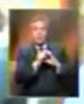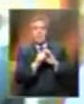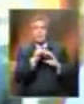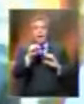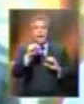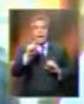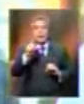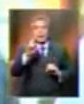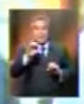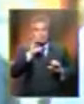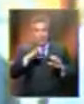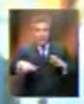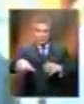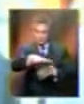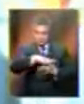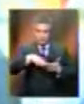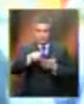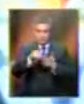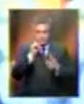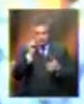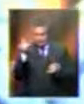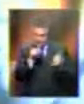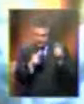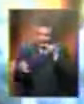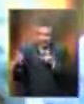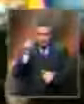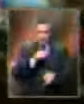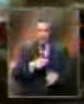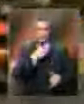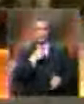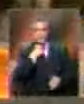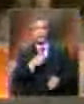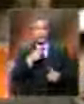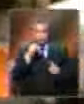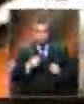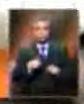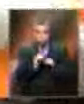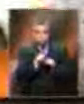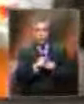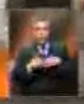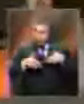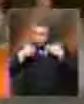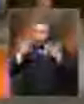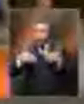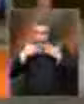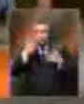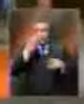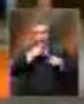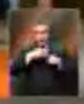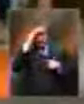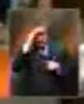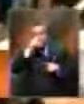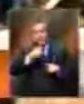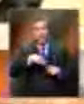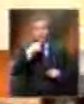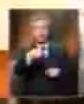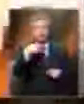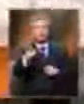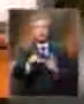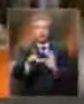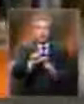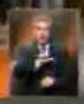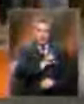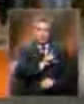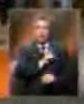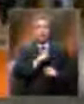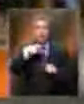que hay en el Liceo Javiera Carrera está dispuesto a trabajar también hacia afuera, a transmitir su experiencia a otros liceos y escuelas, a que la